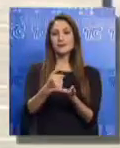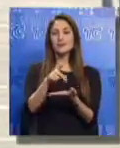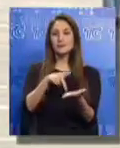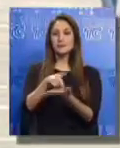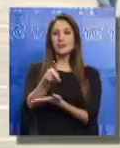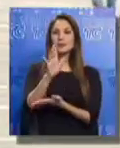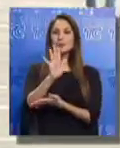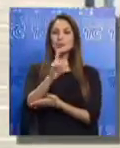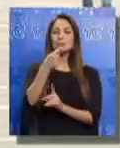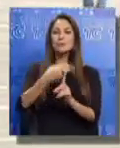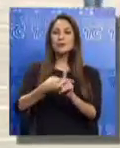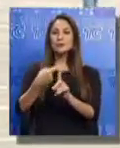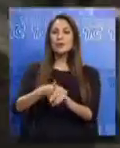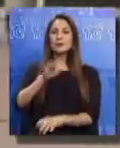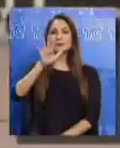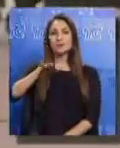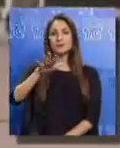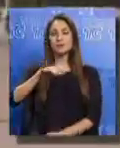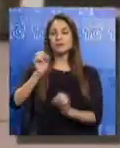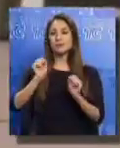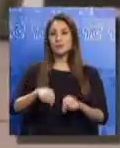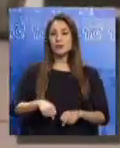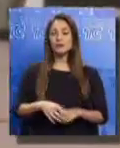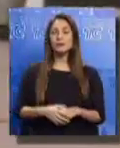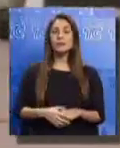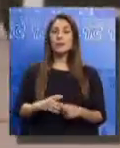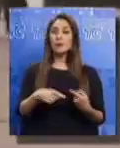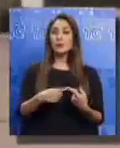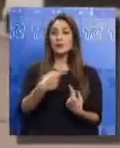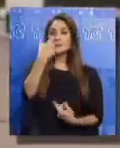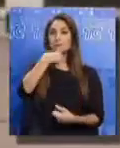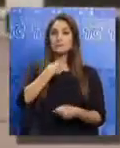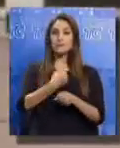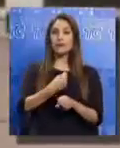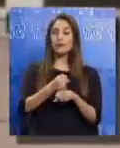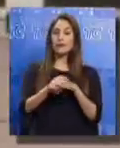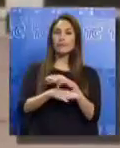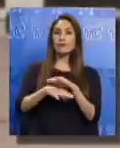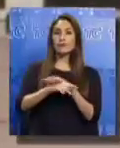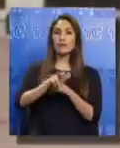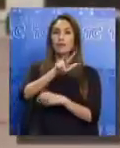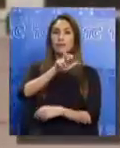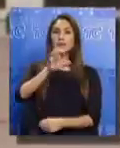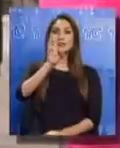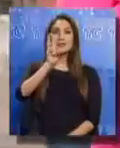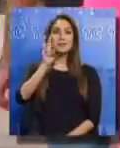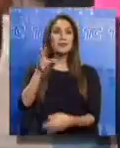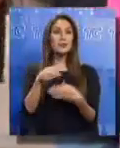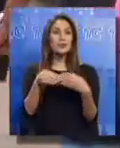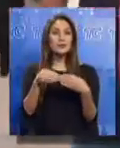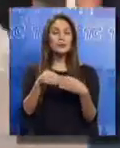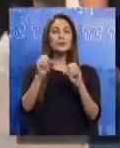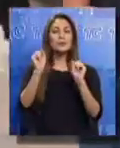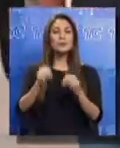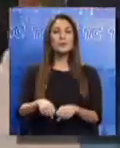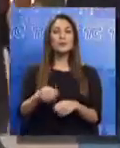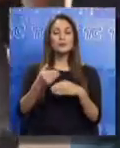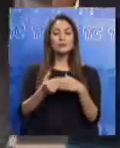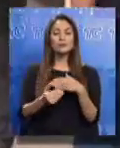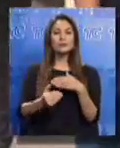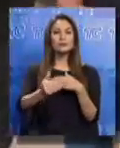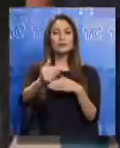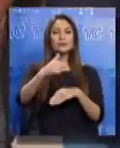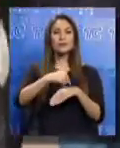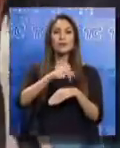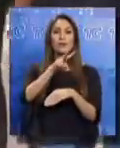una remuneración por 5 meses. Es decir, si alguien percibía el salario básico de $366, recibirá durante este periodo de